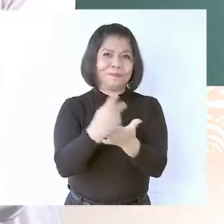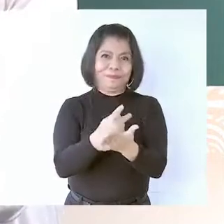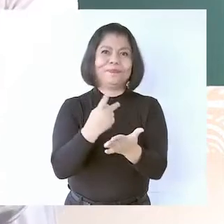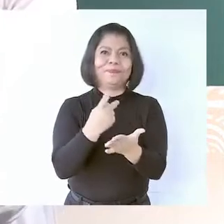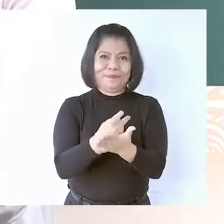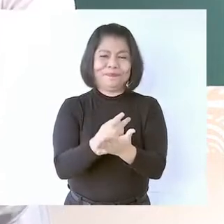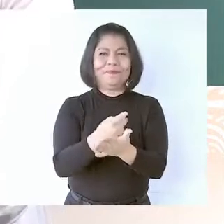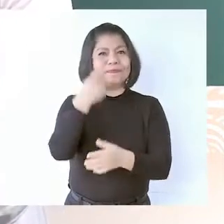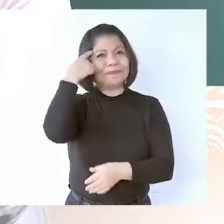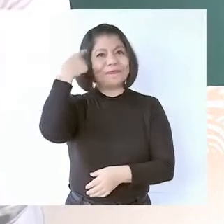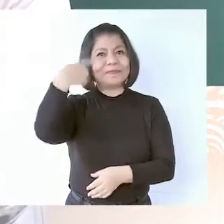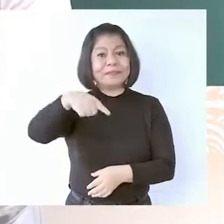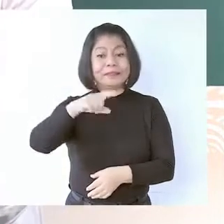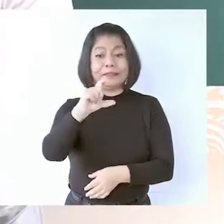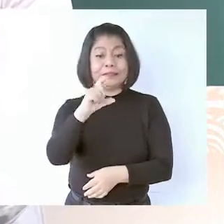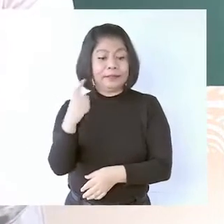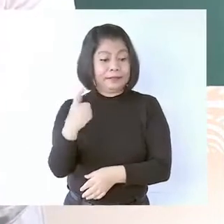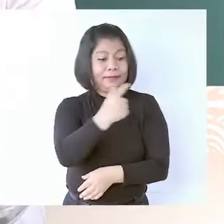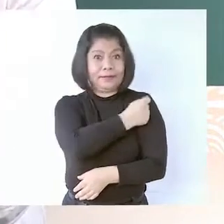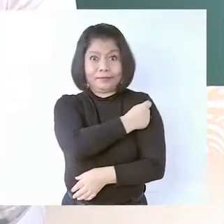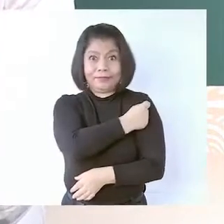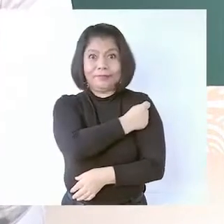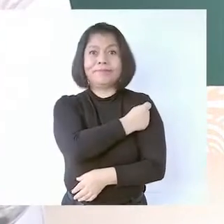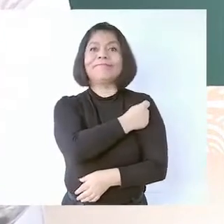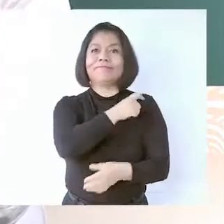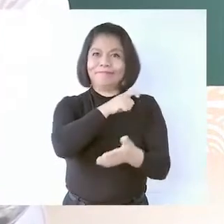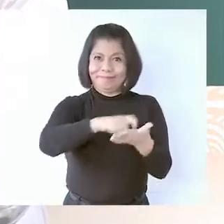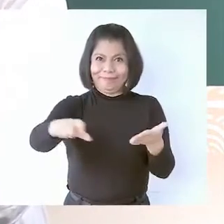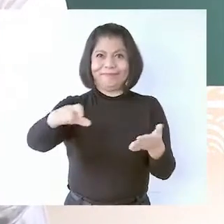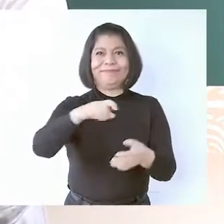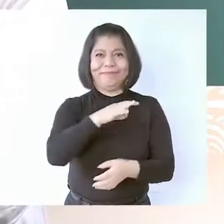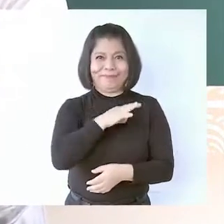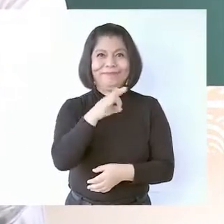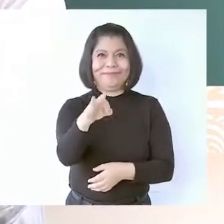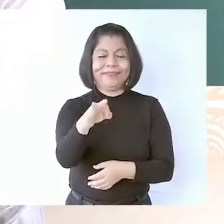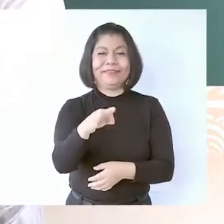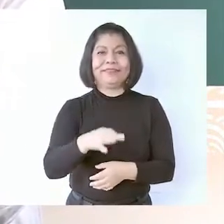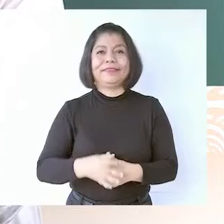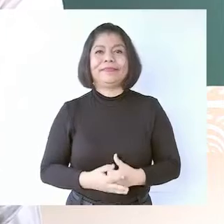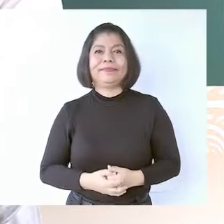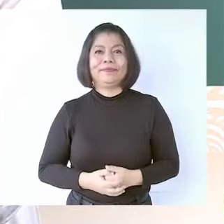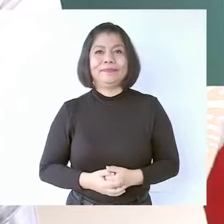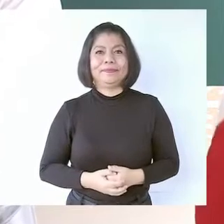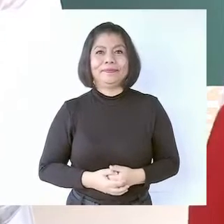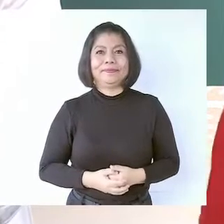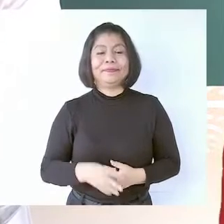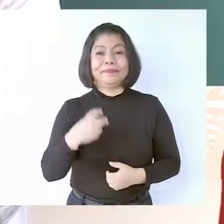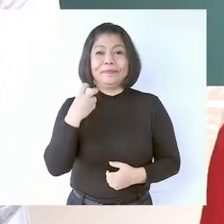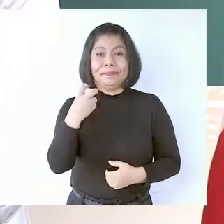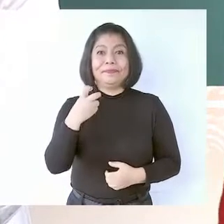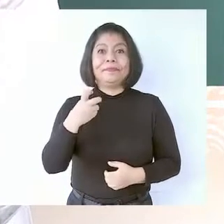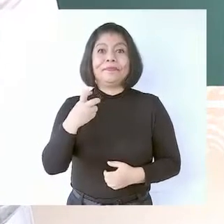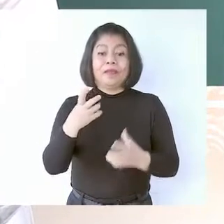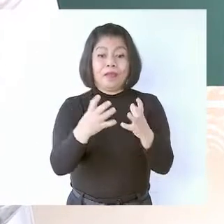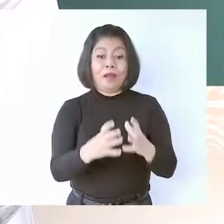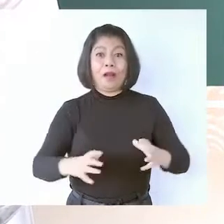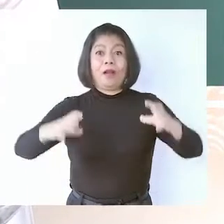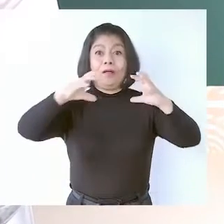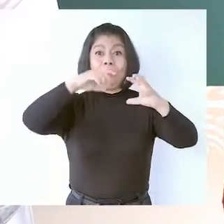Todo va a depender de la capacidad de producción de las vacunas en el